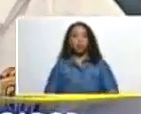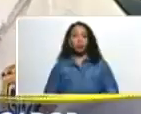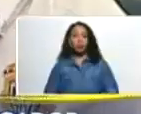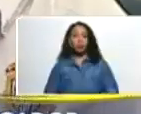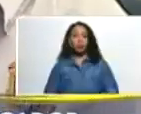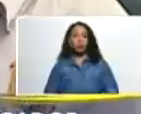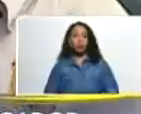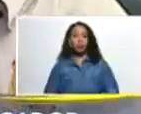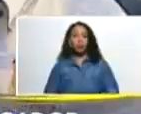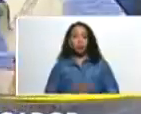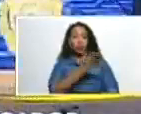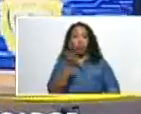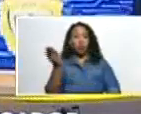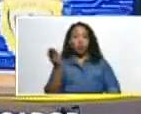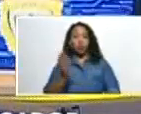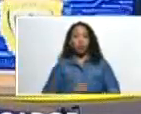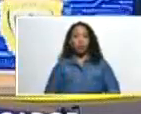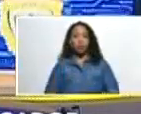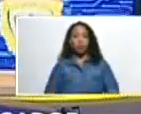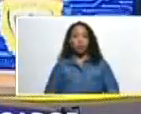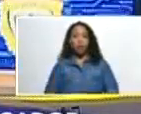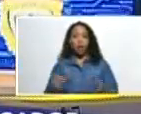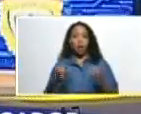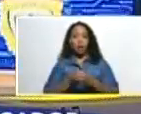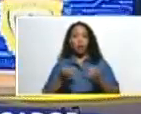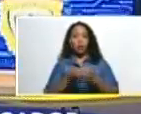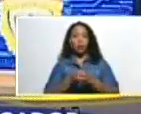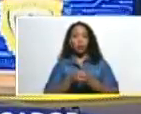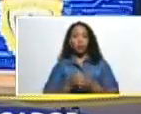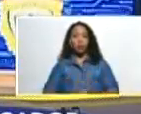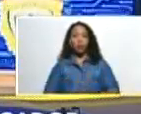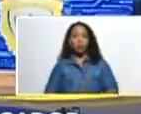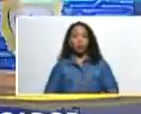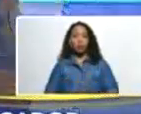Fíjense ustedes, aquí me hicieron llegar el cuadro de efectividad